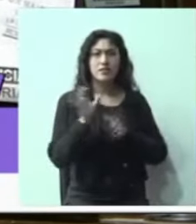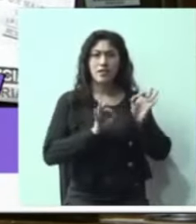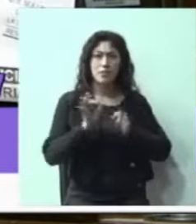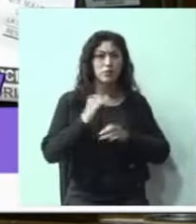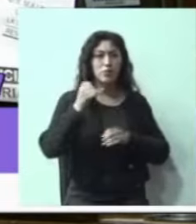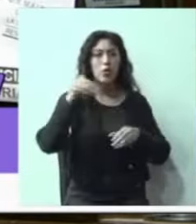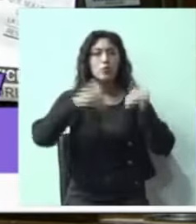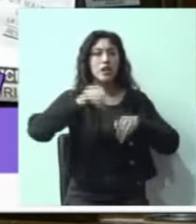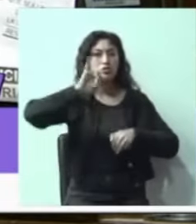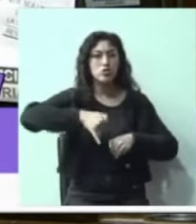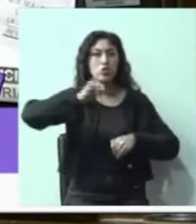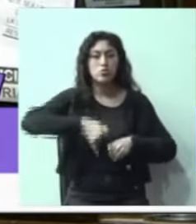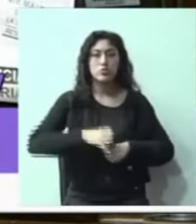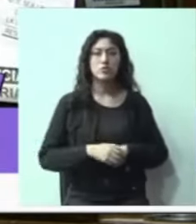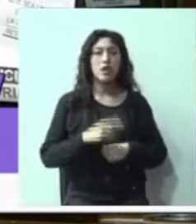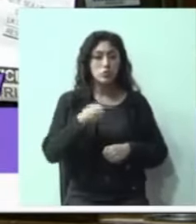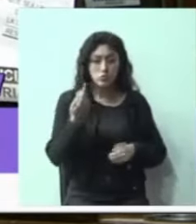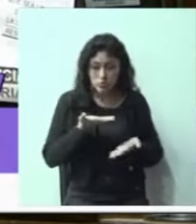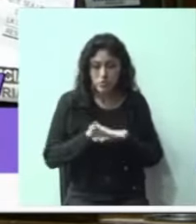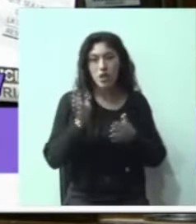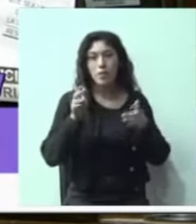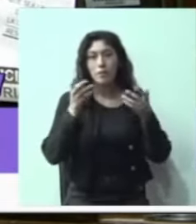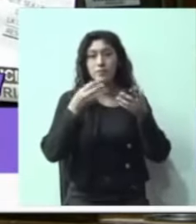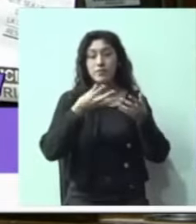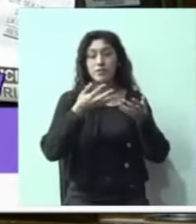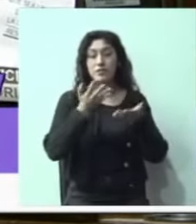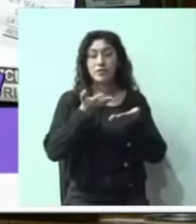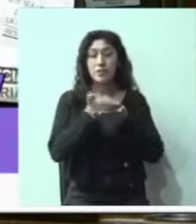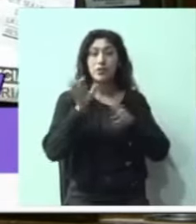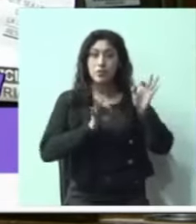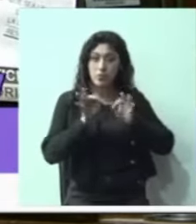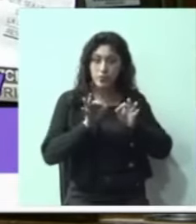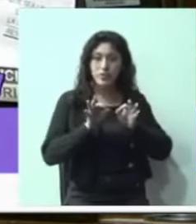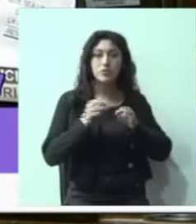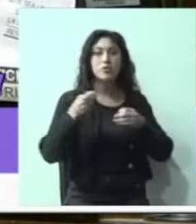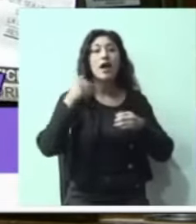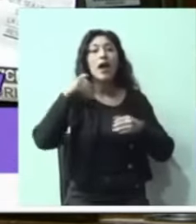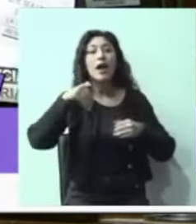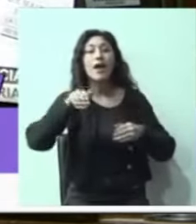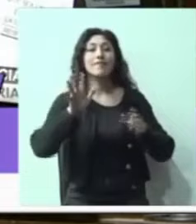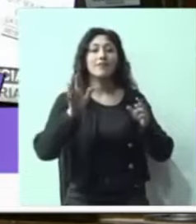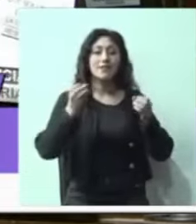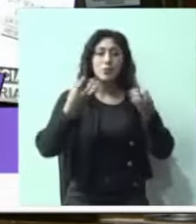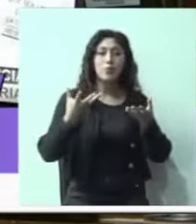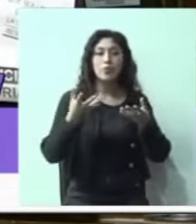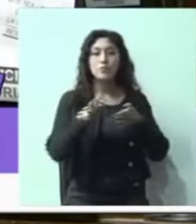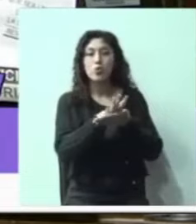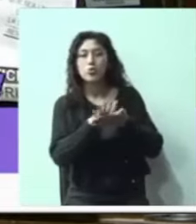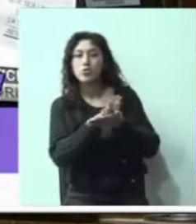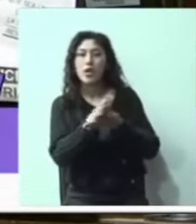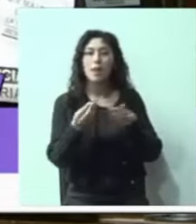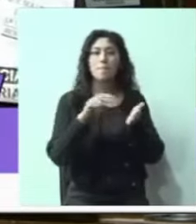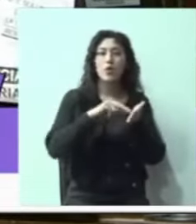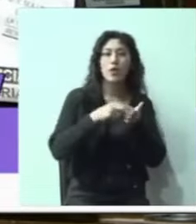todas. Y una vez que lo pongamos en tratamiento, habrá que ver cómo se solucionan los problemas que existen. Porque,